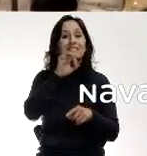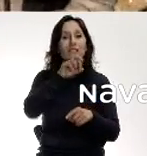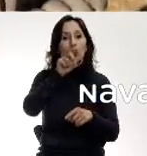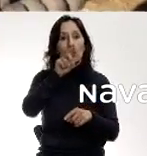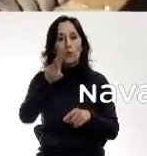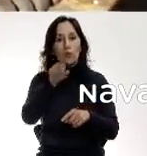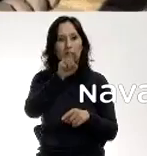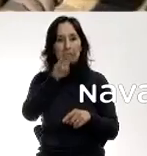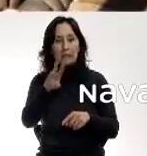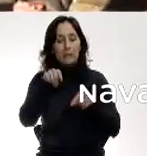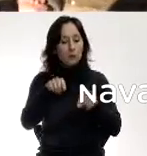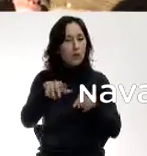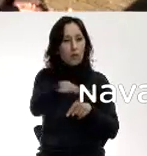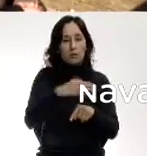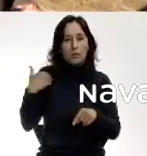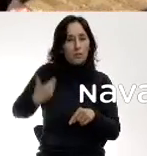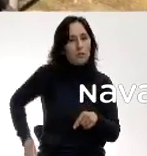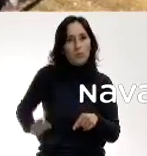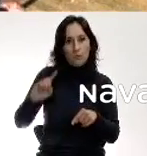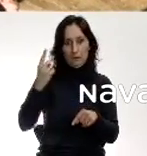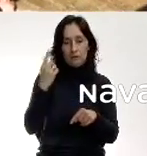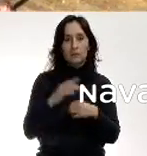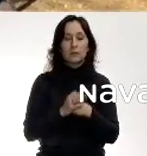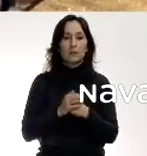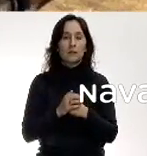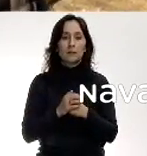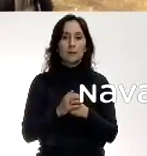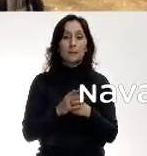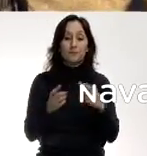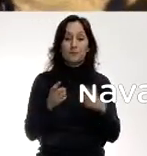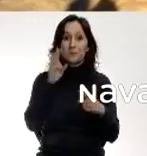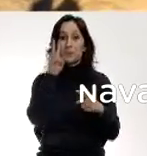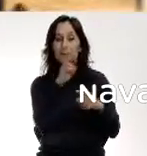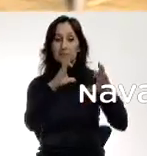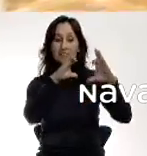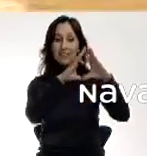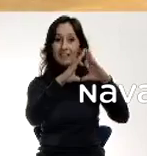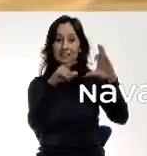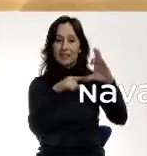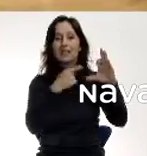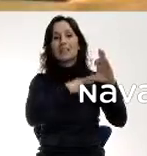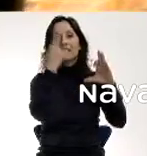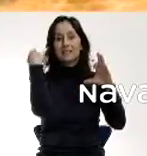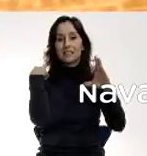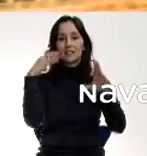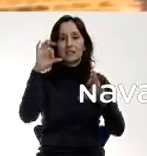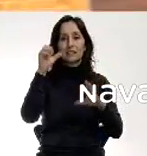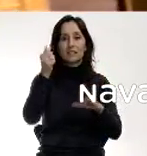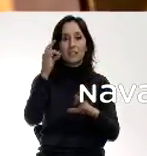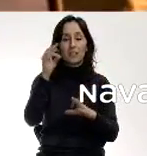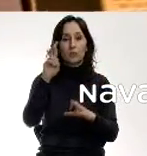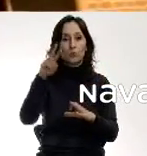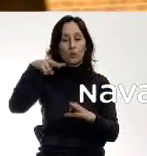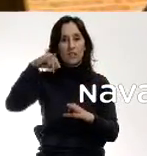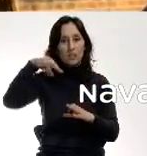XIII, y qué mejor exponente que aquí nos encontramos con la iglesia de San Saturnino, San Sernin.